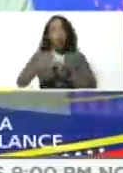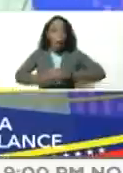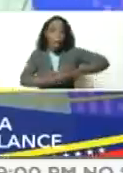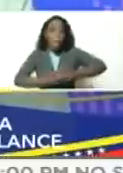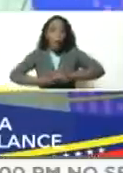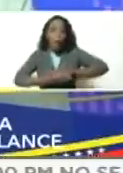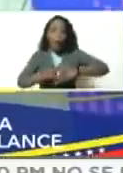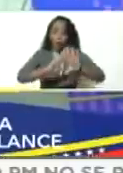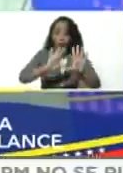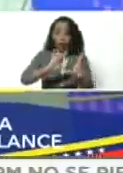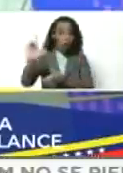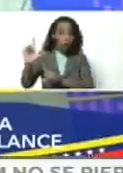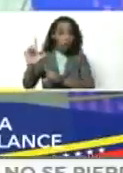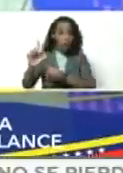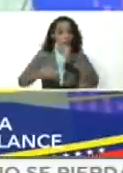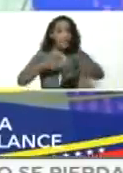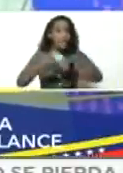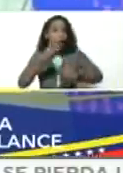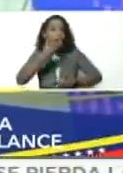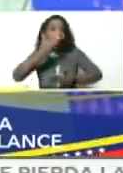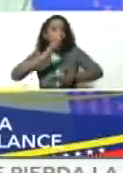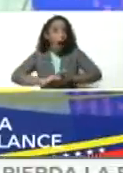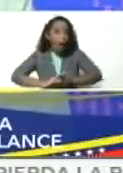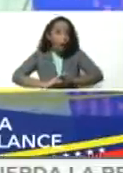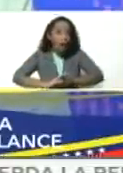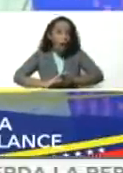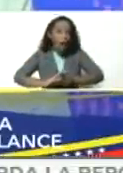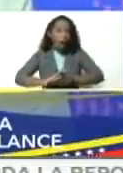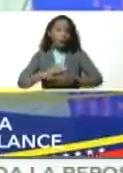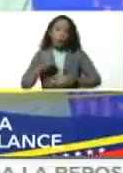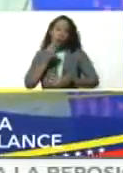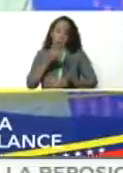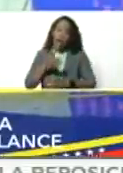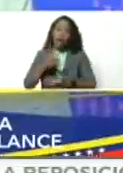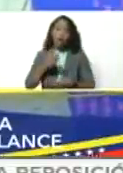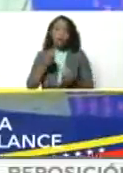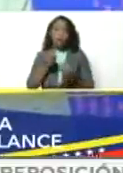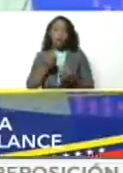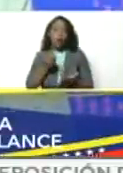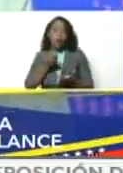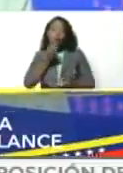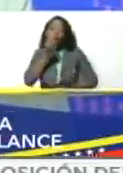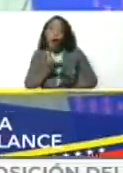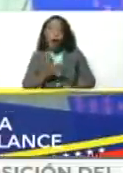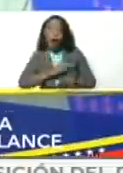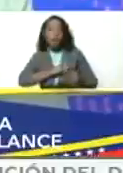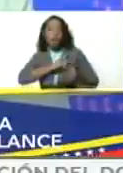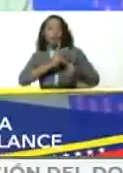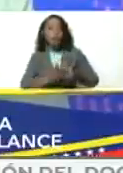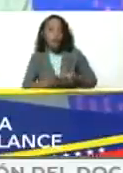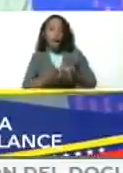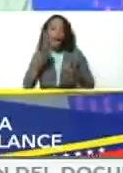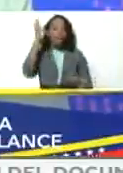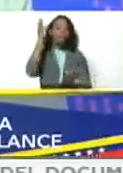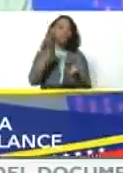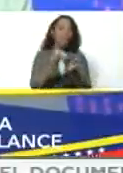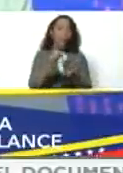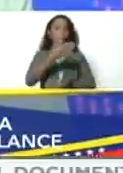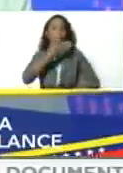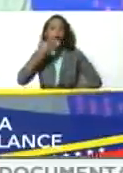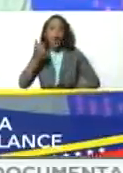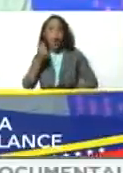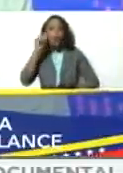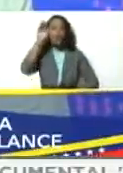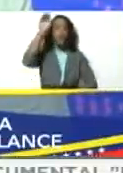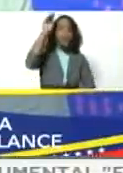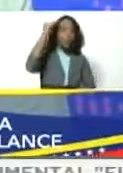Se la hicieron. Hay que hacerle la carta, bueno, de buena voluntad, con los mejores deseos. Lo